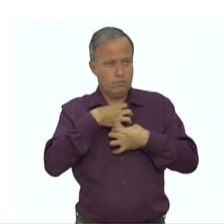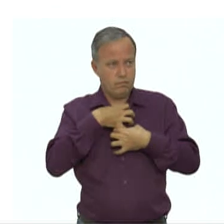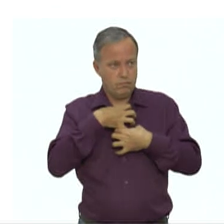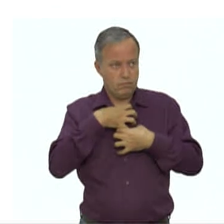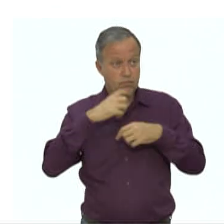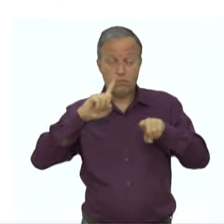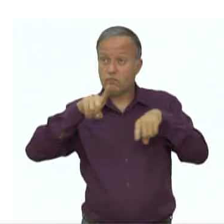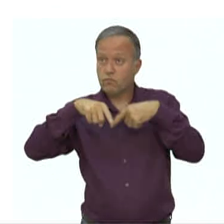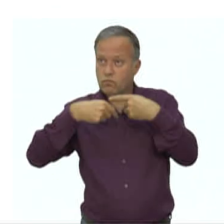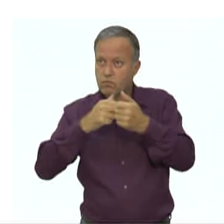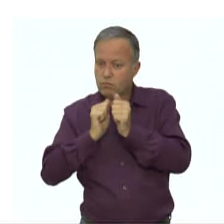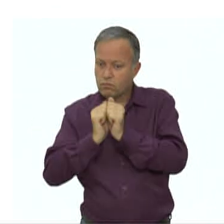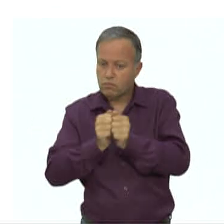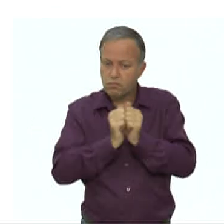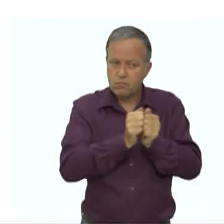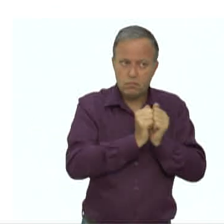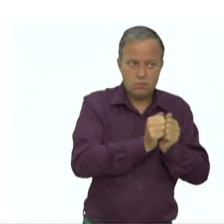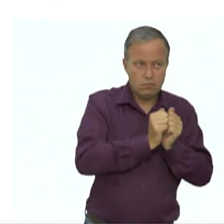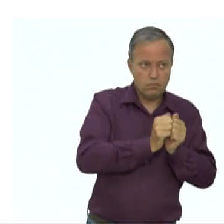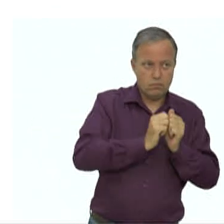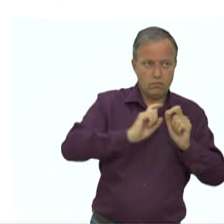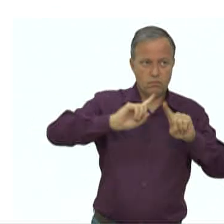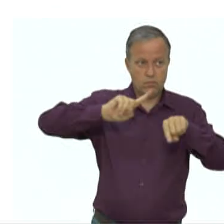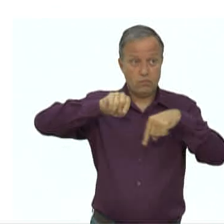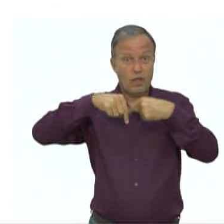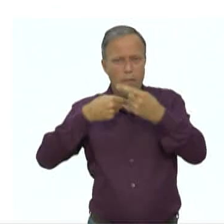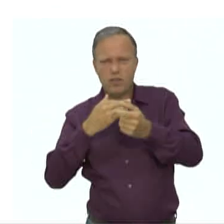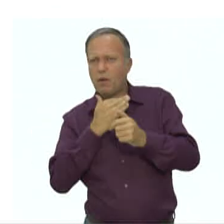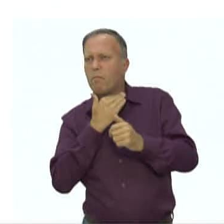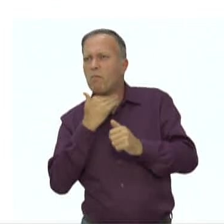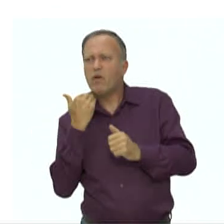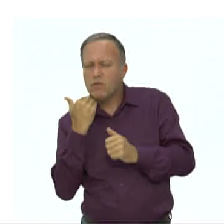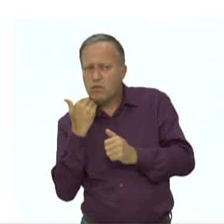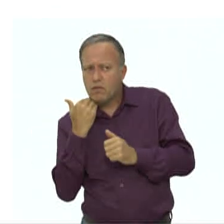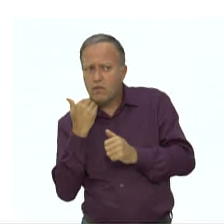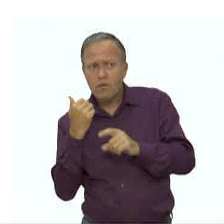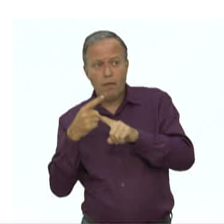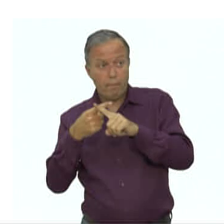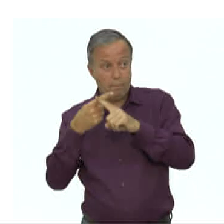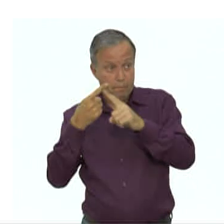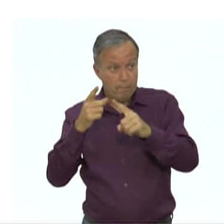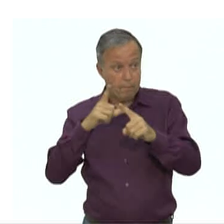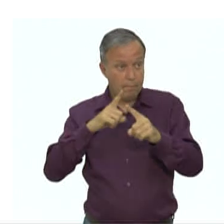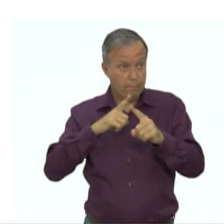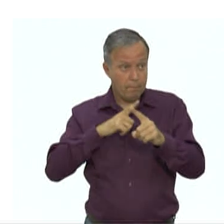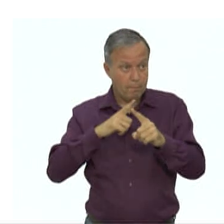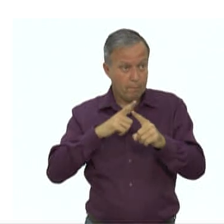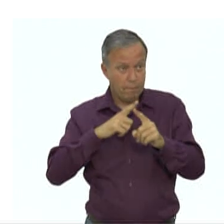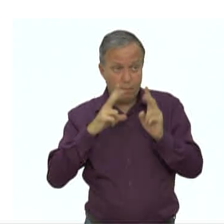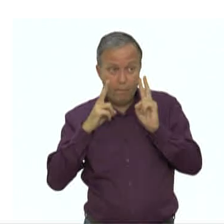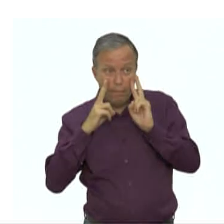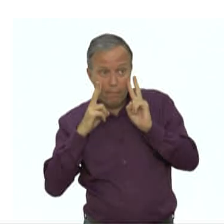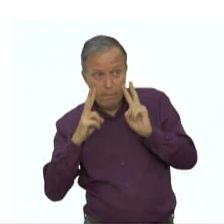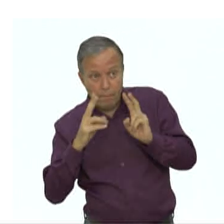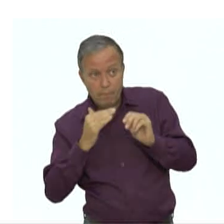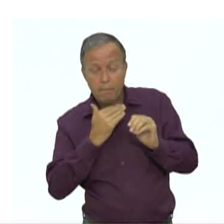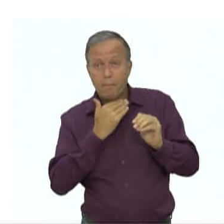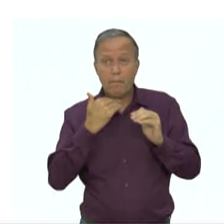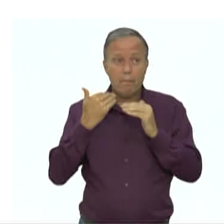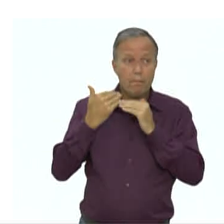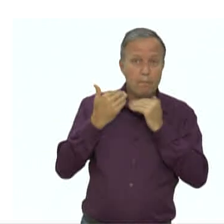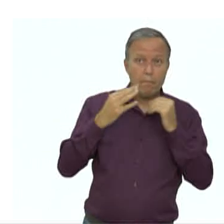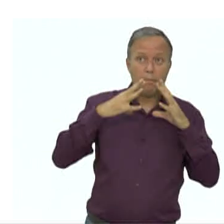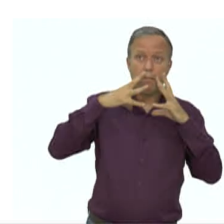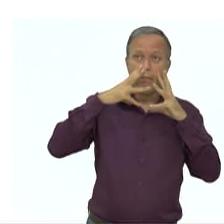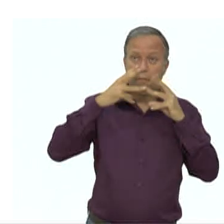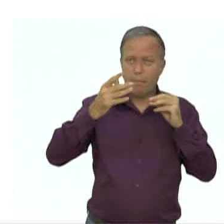con los demás después de muerto. Y así no se iba a morir del todo